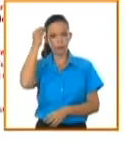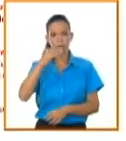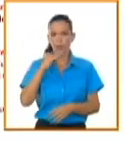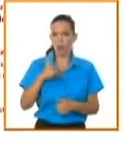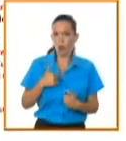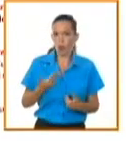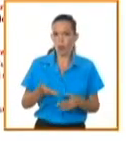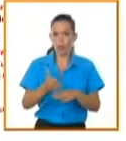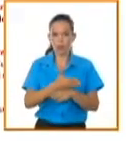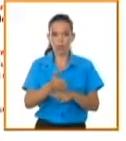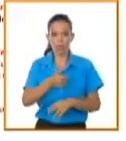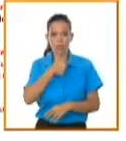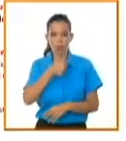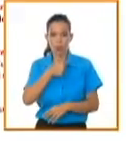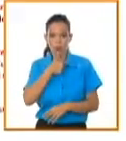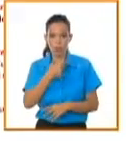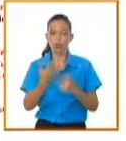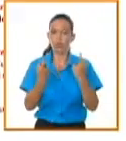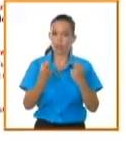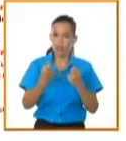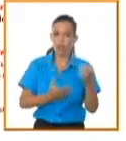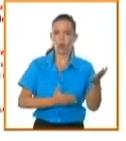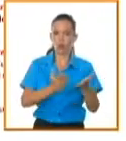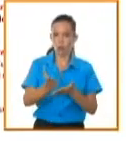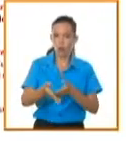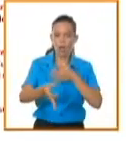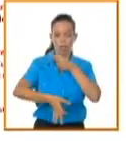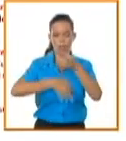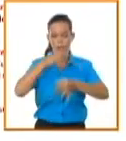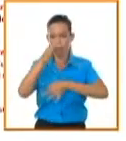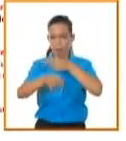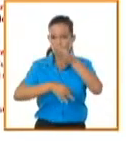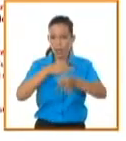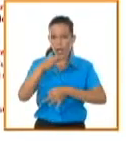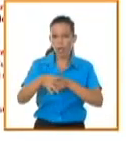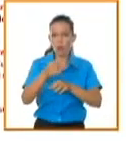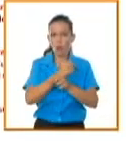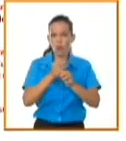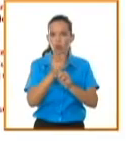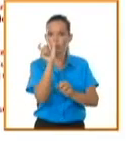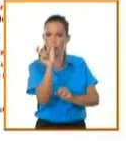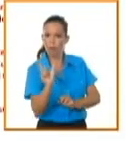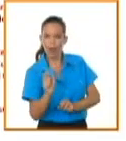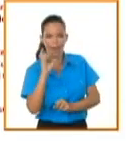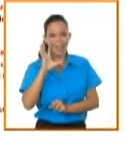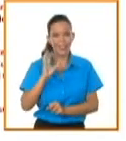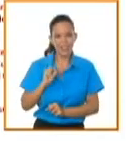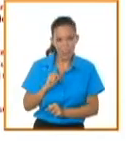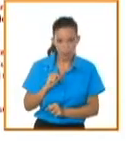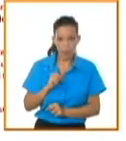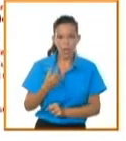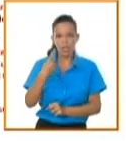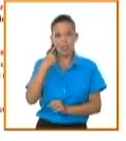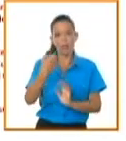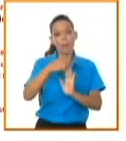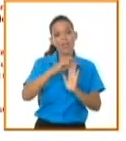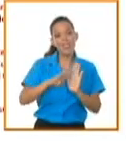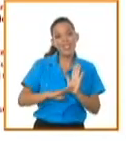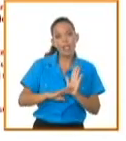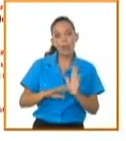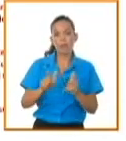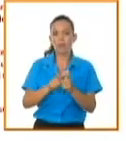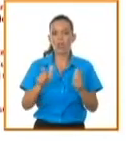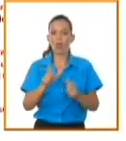lo que insistió en continuar informando y hacerlo en un lenguaje comprensible tomando en cuenta que son medidas muy técnicas el ministro